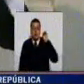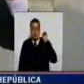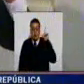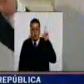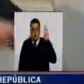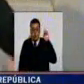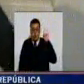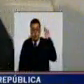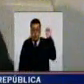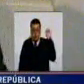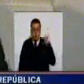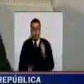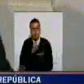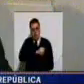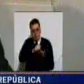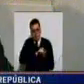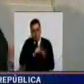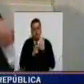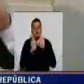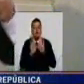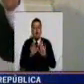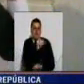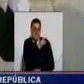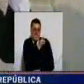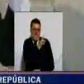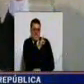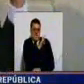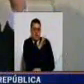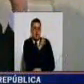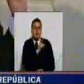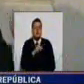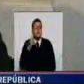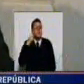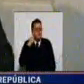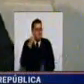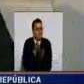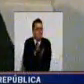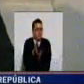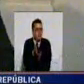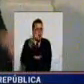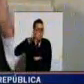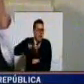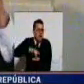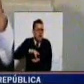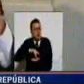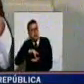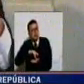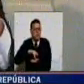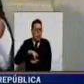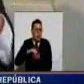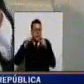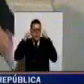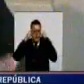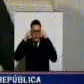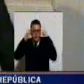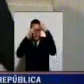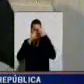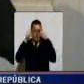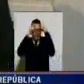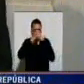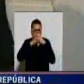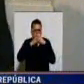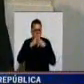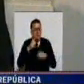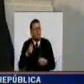escribe al Supervalores de Chile y le dice que todavía estaban pensando si participaban o no. Y si estaban pensando, ¿por qué compró